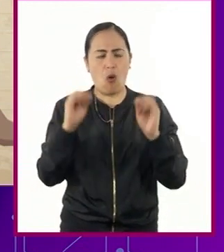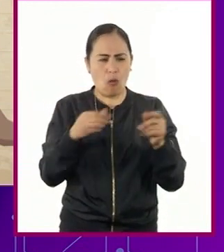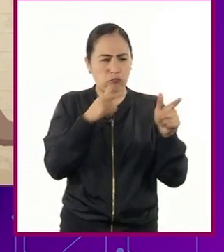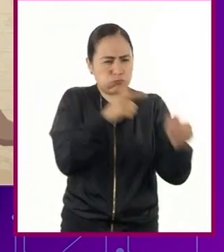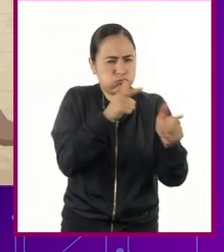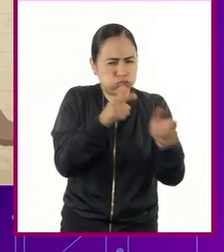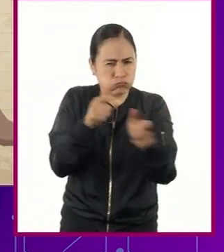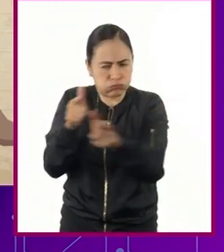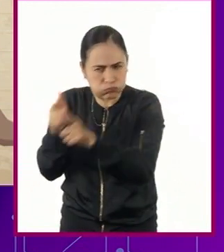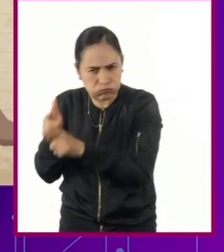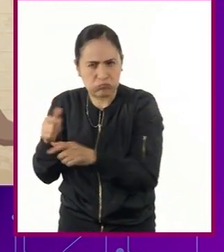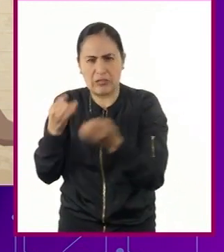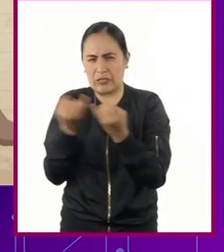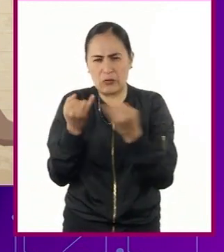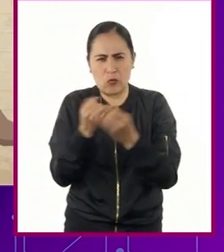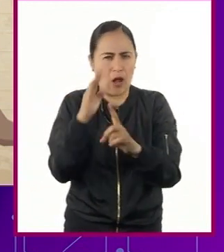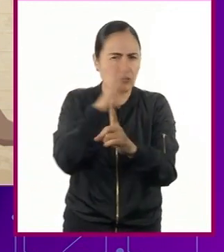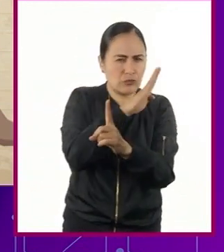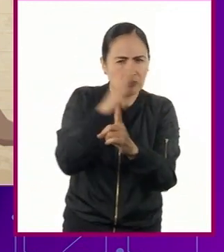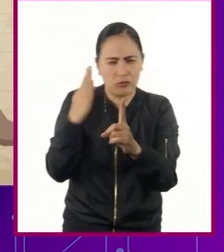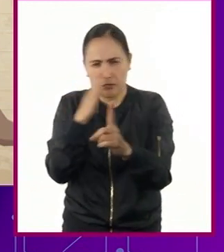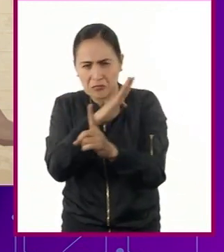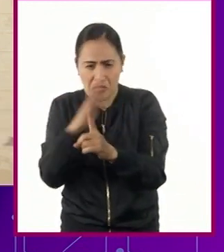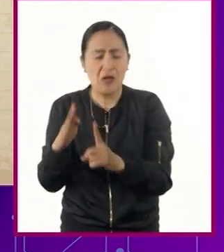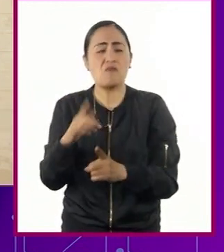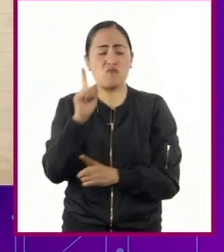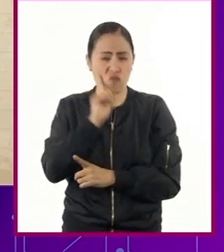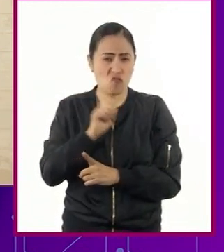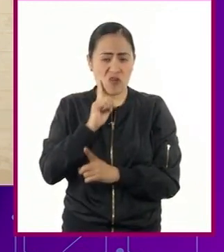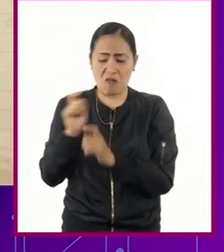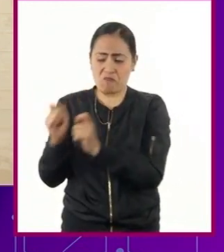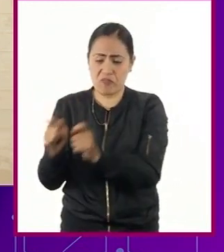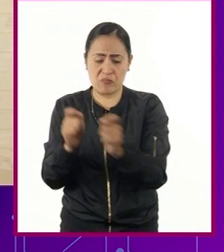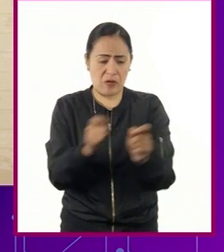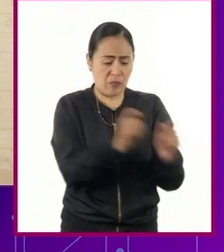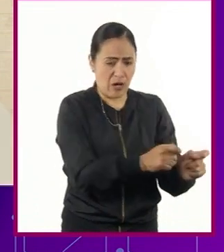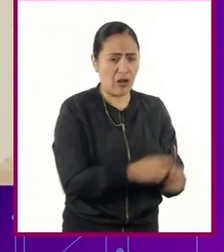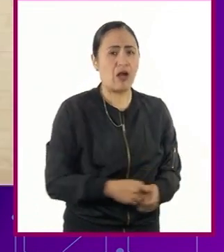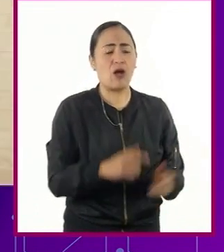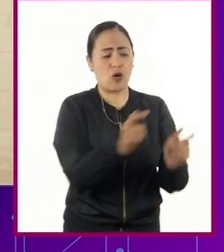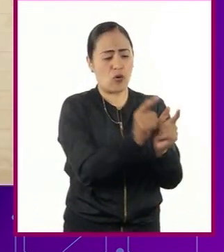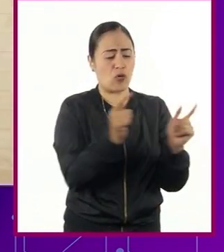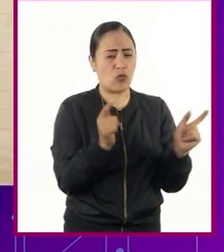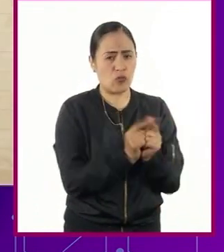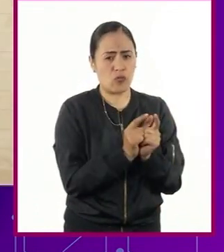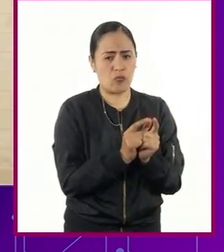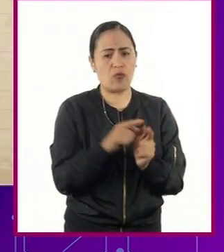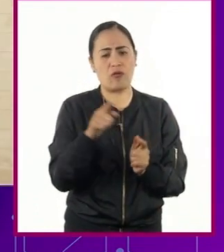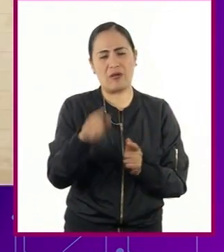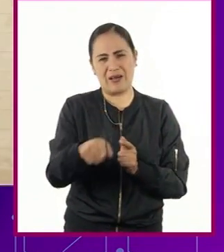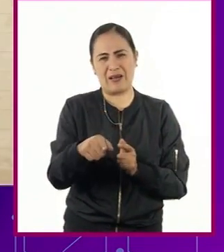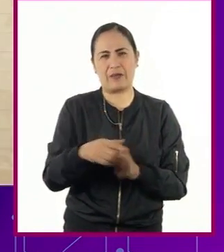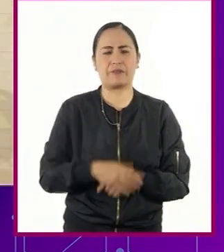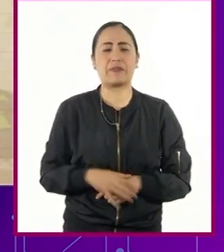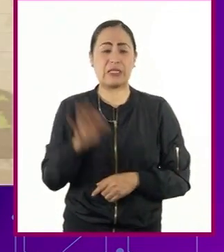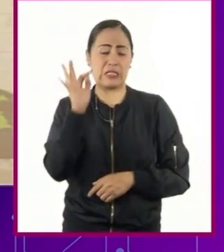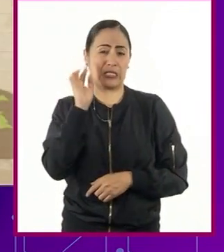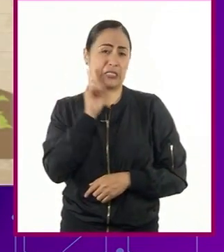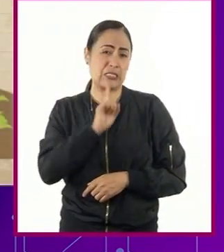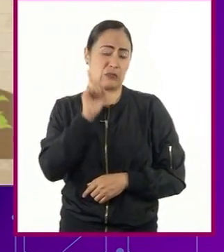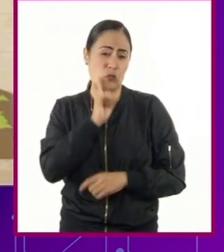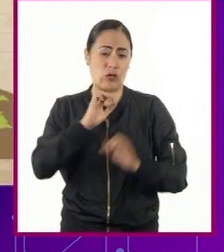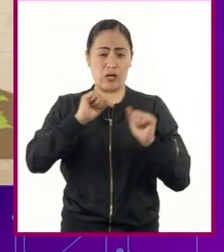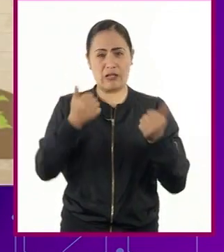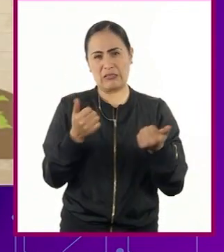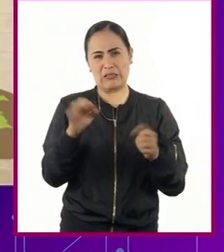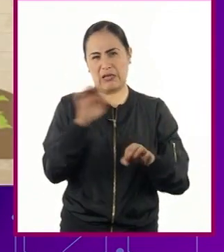francotiradoras, pilotos y espías. A los fascistas les preocupaba que las mujeres perdieran su feminidad trabajando